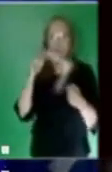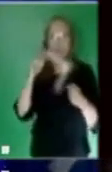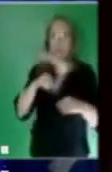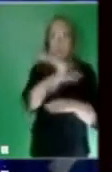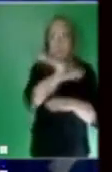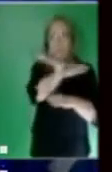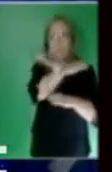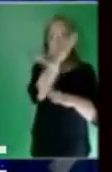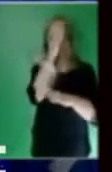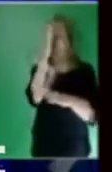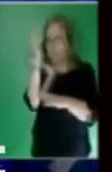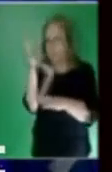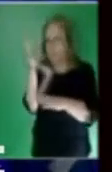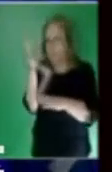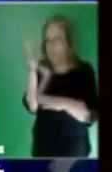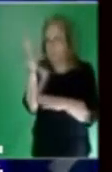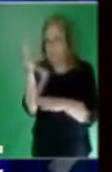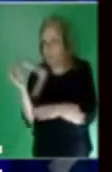y de sacar